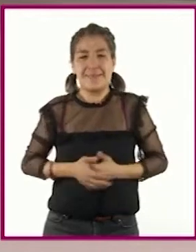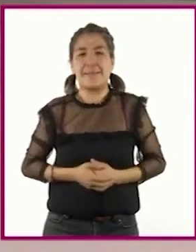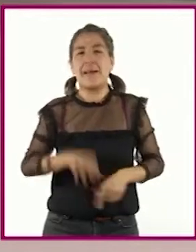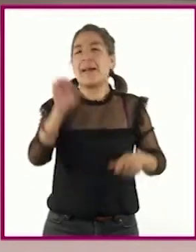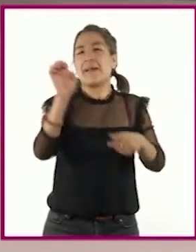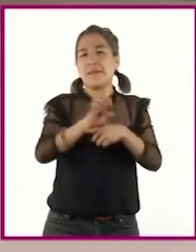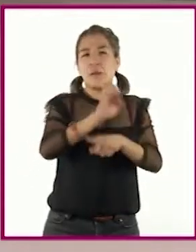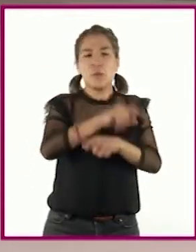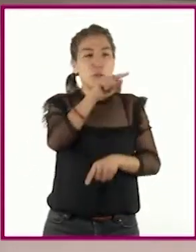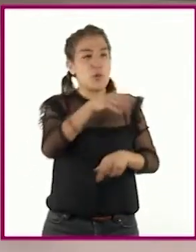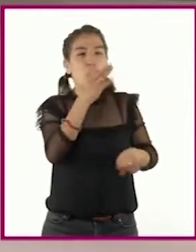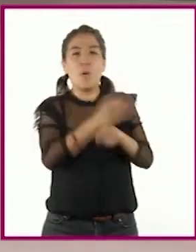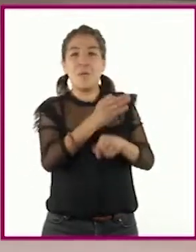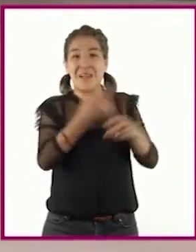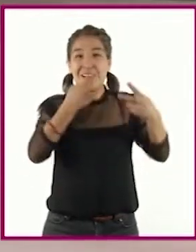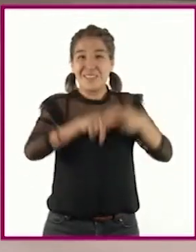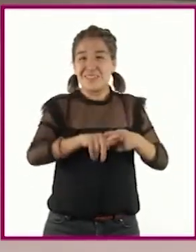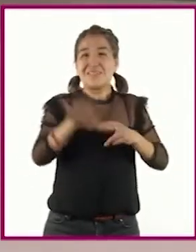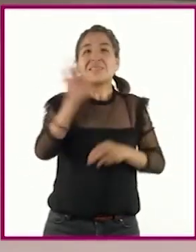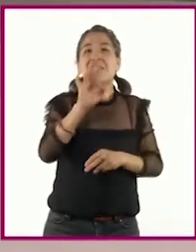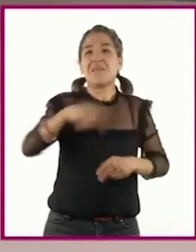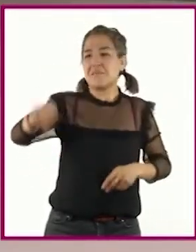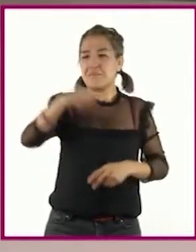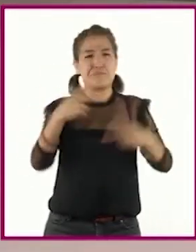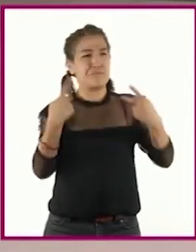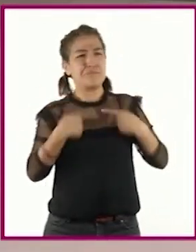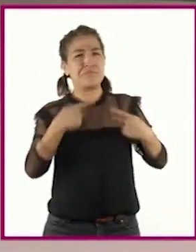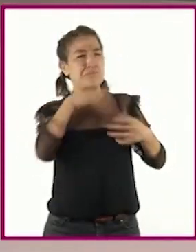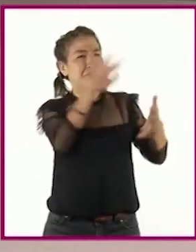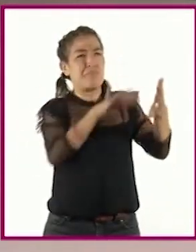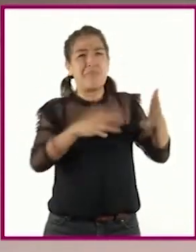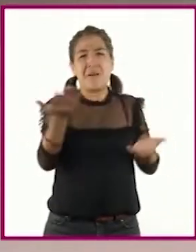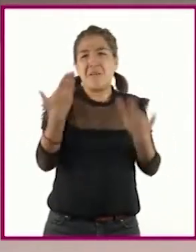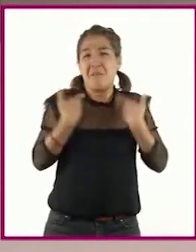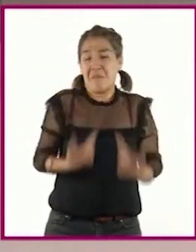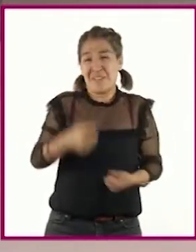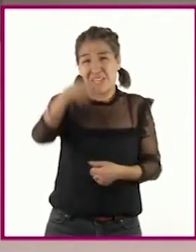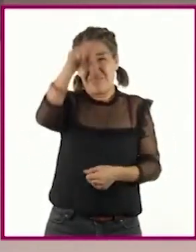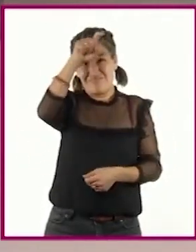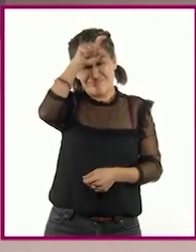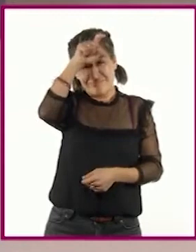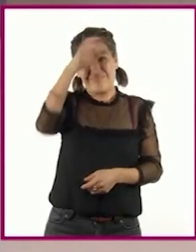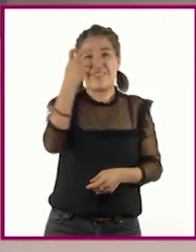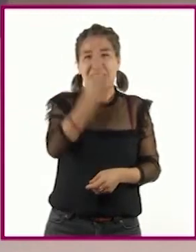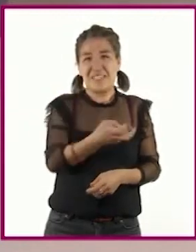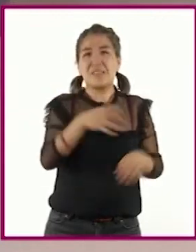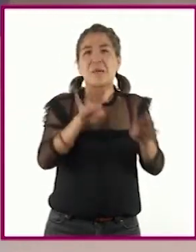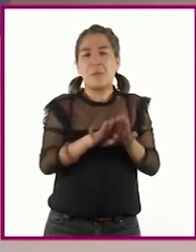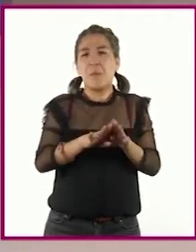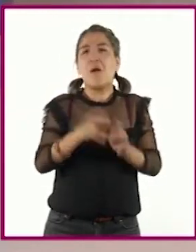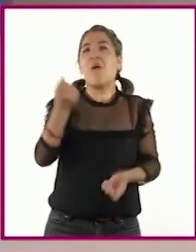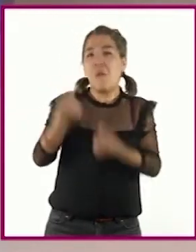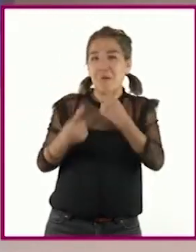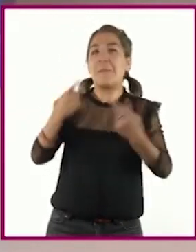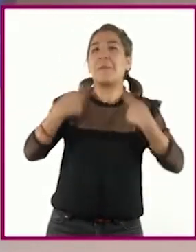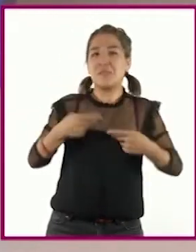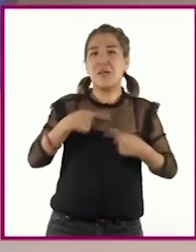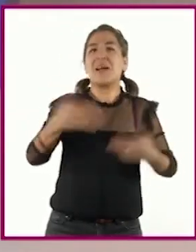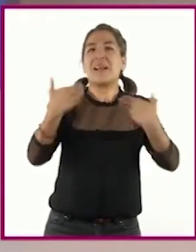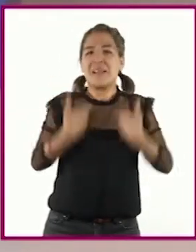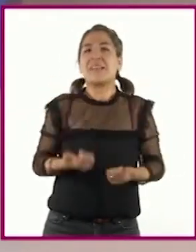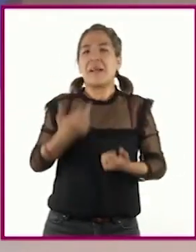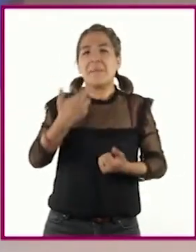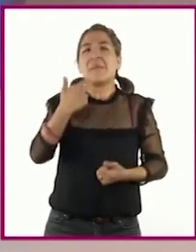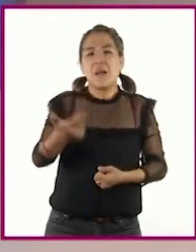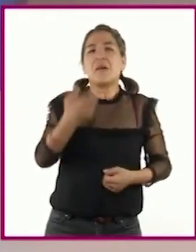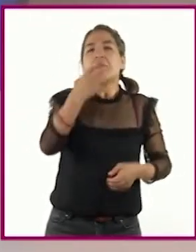comienzo con esto, podría no tener sentido o muchos sentidos. Y creo que la información